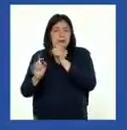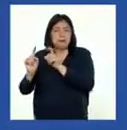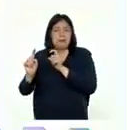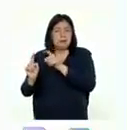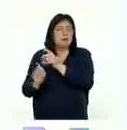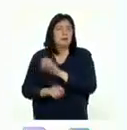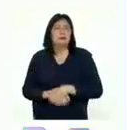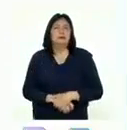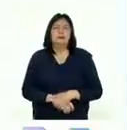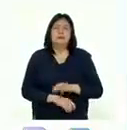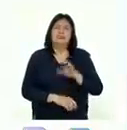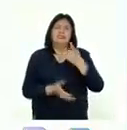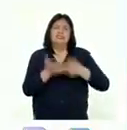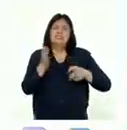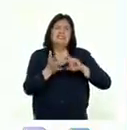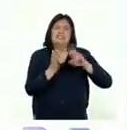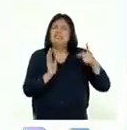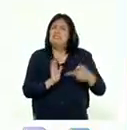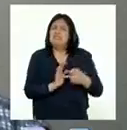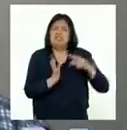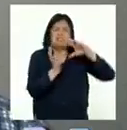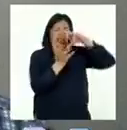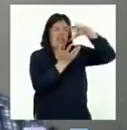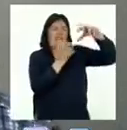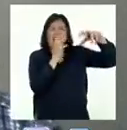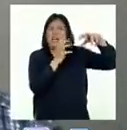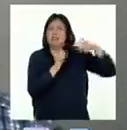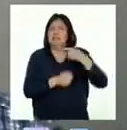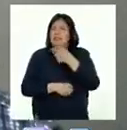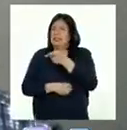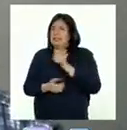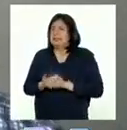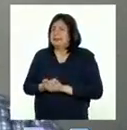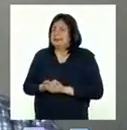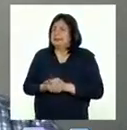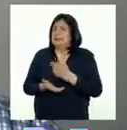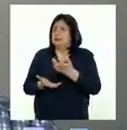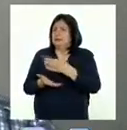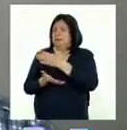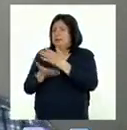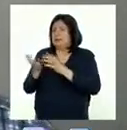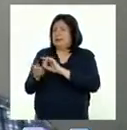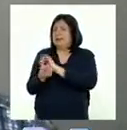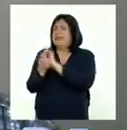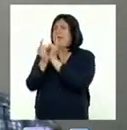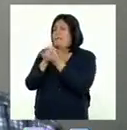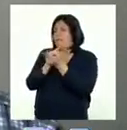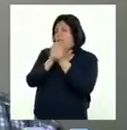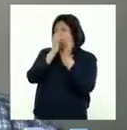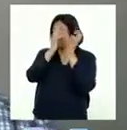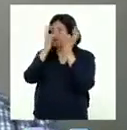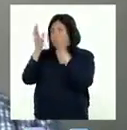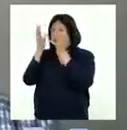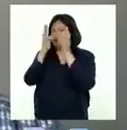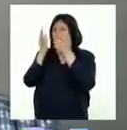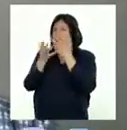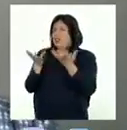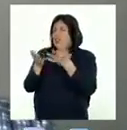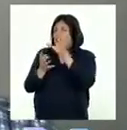entrevista. ¿Qué es el calentamiento global? El calentamiento global es parte del cambio climático,